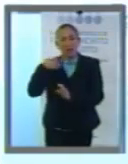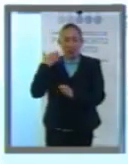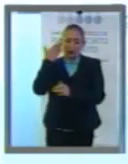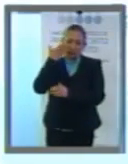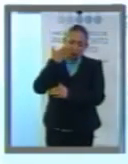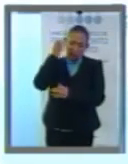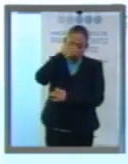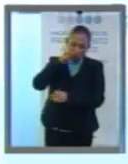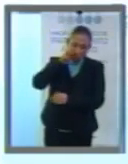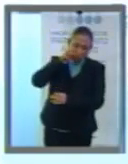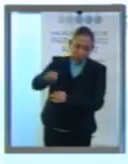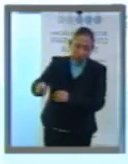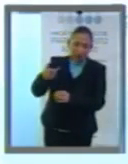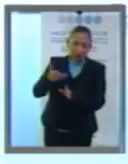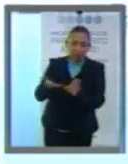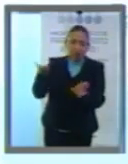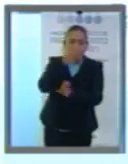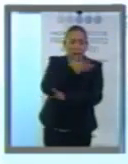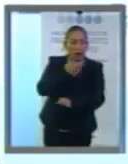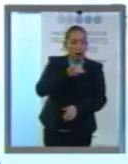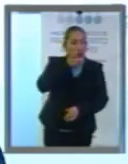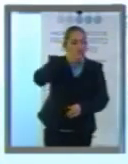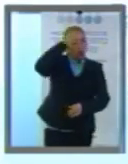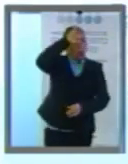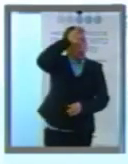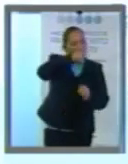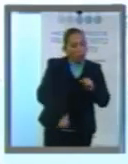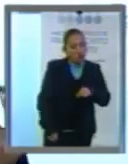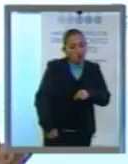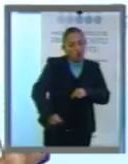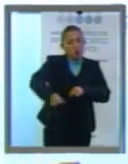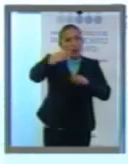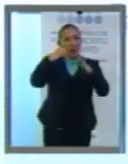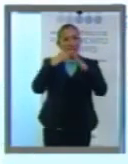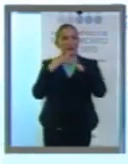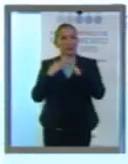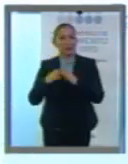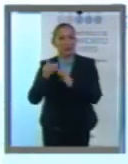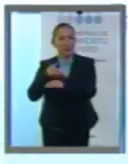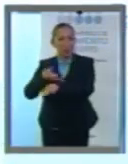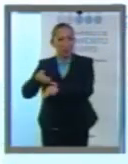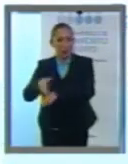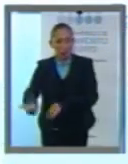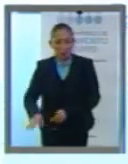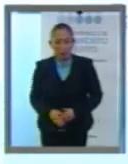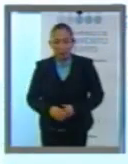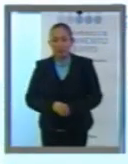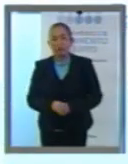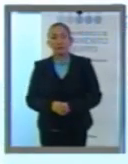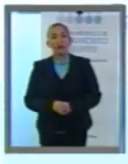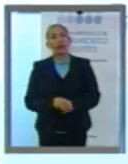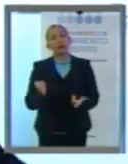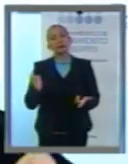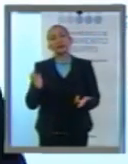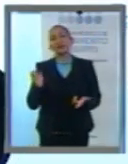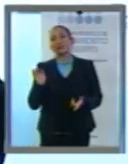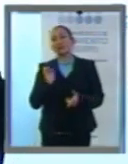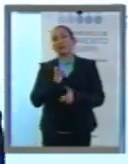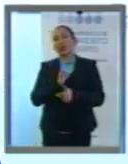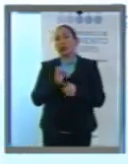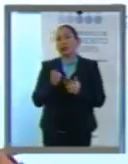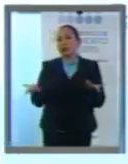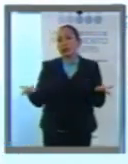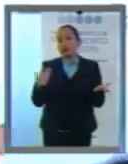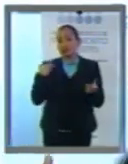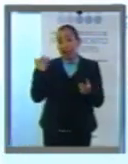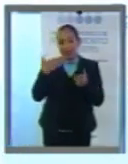que esto viene desde una formación cultural en el seno de las familias, ¿no? Entonces,